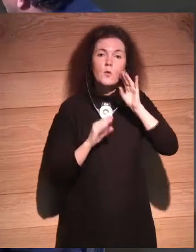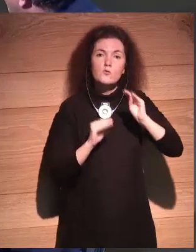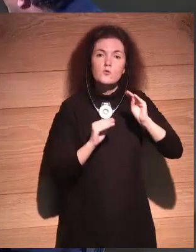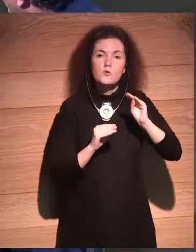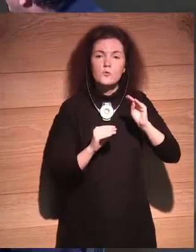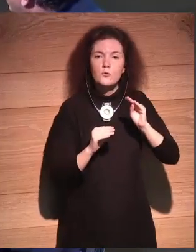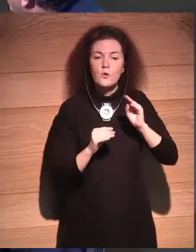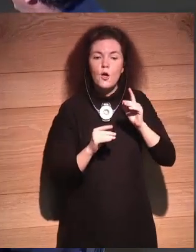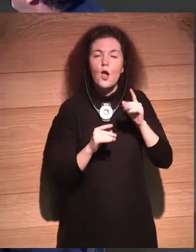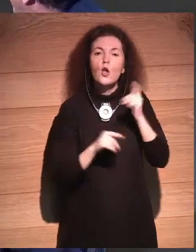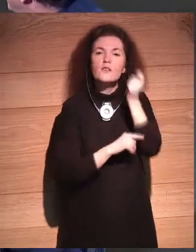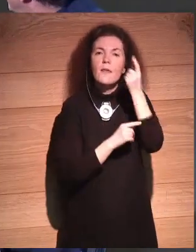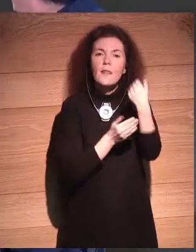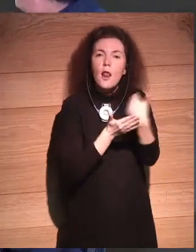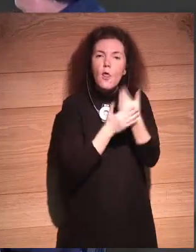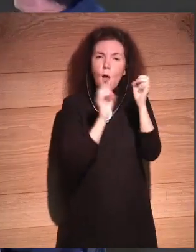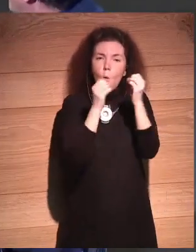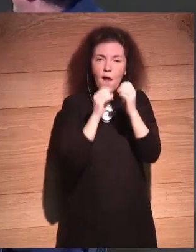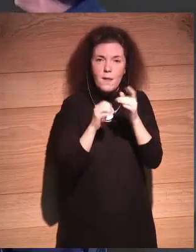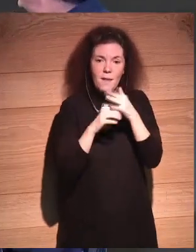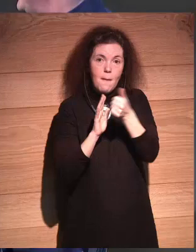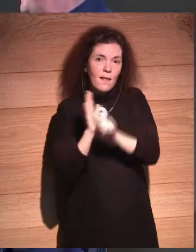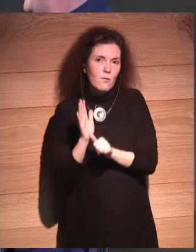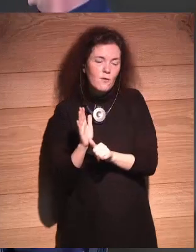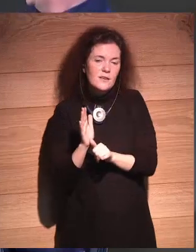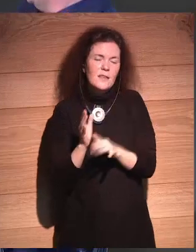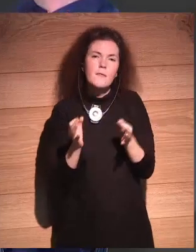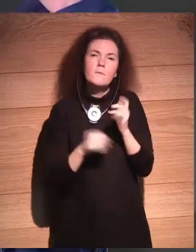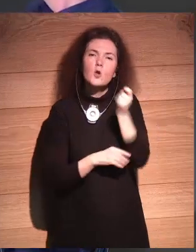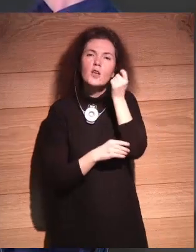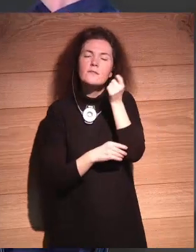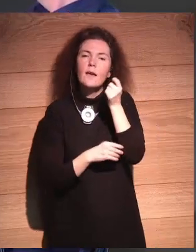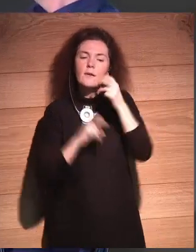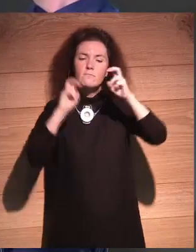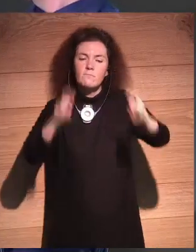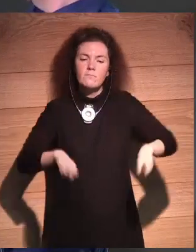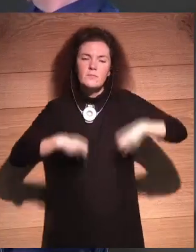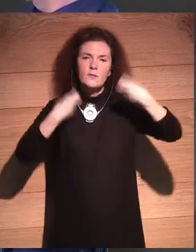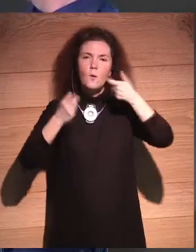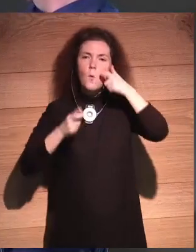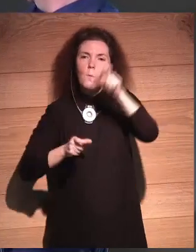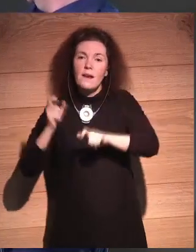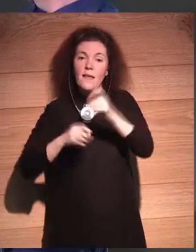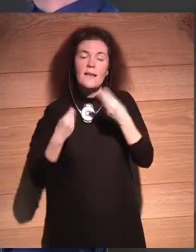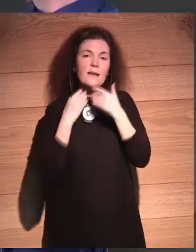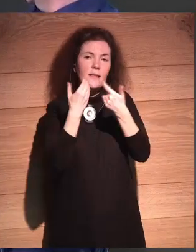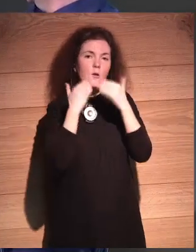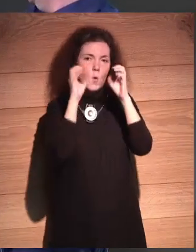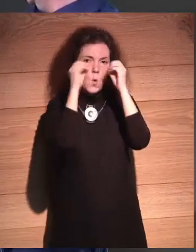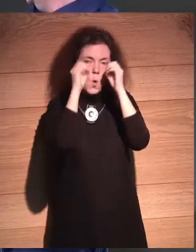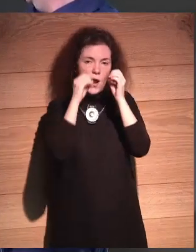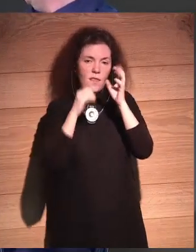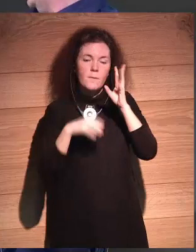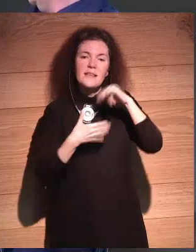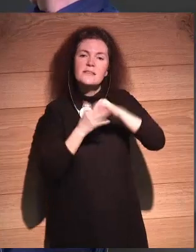y lo que consiguen el dinero para Google con estas aplicaciones. Hay que ver cómo podemos conseguir rehumanizarnos con Google, y lo que hacen es poner a los seres humanos de nuevo en